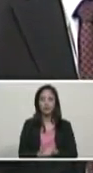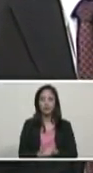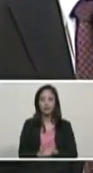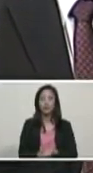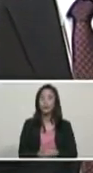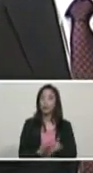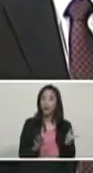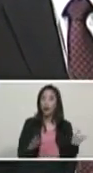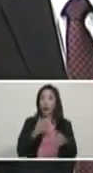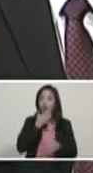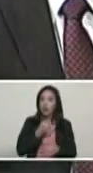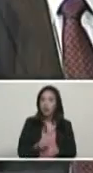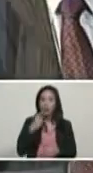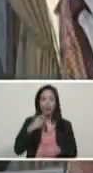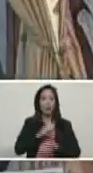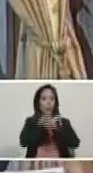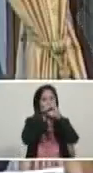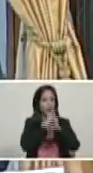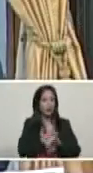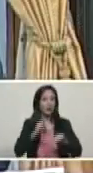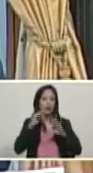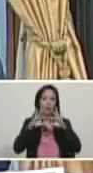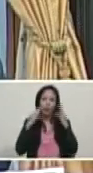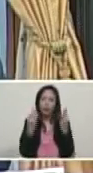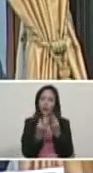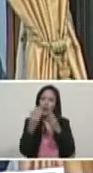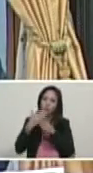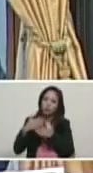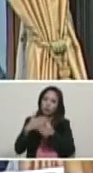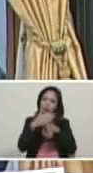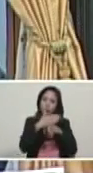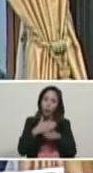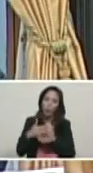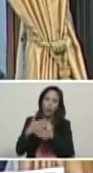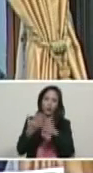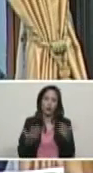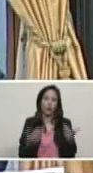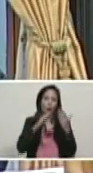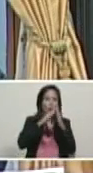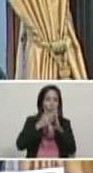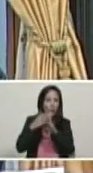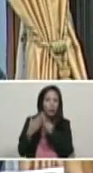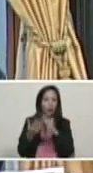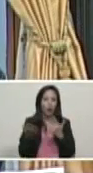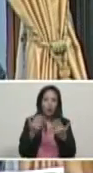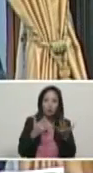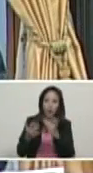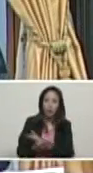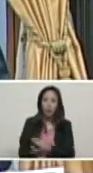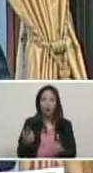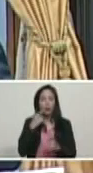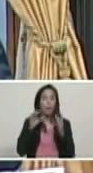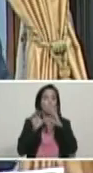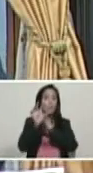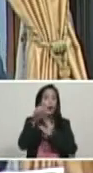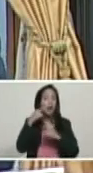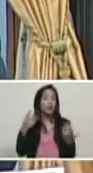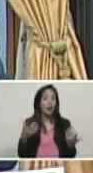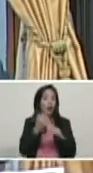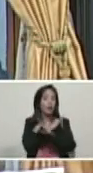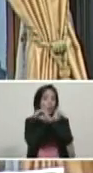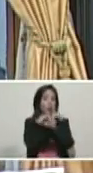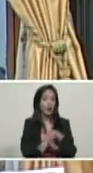Sean navidades felices, en familia, en comunidad, en patria, patria feliz.